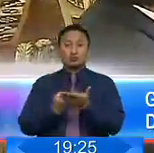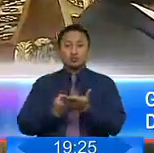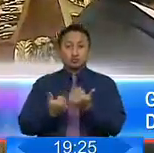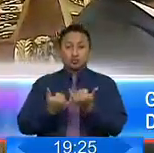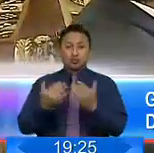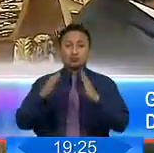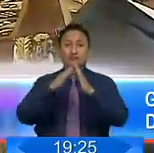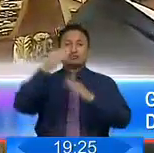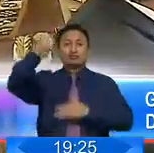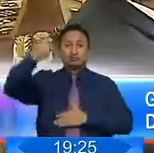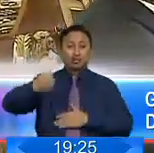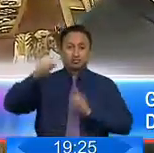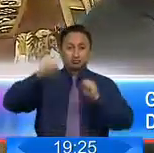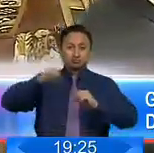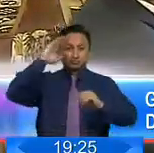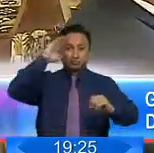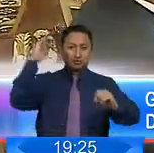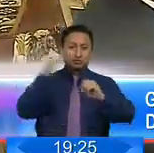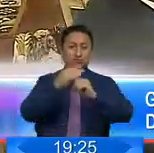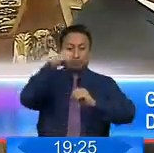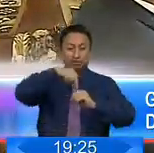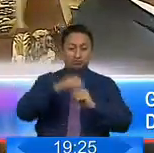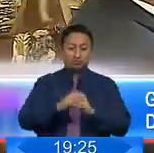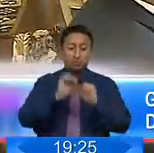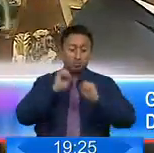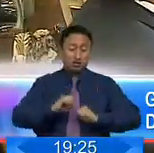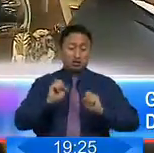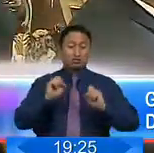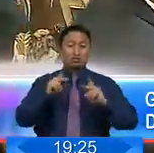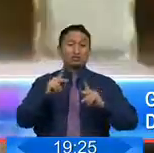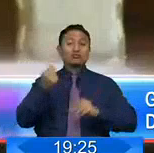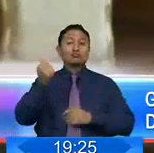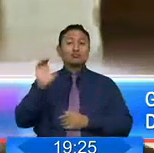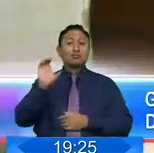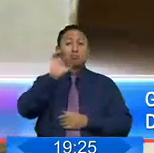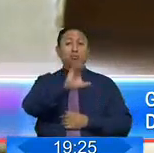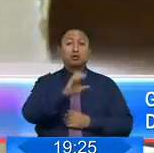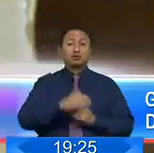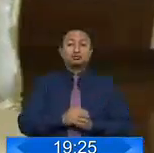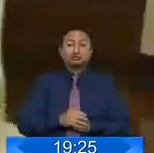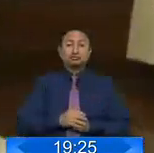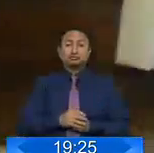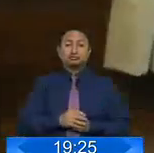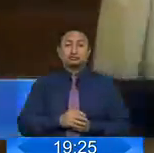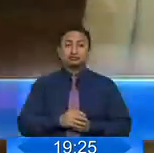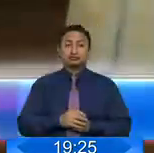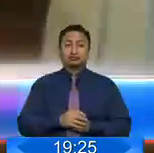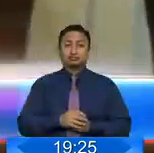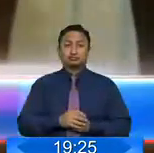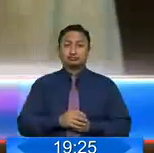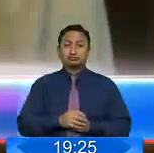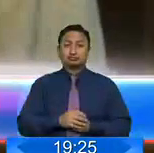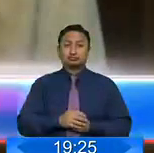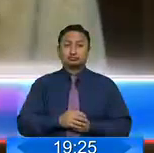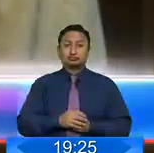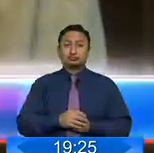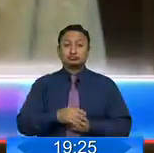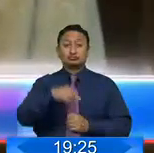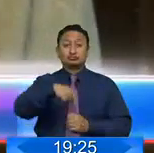Carondelet con el objetivo de explorar nuevas opciones de inversión. Queremos que tengan la certeza de que somos un